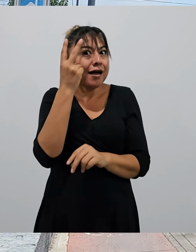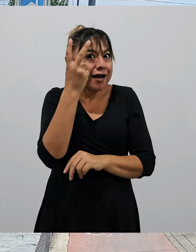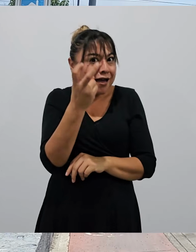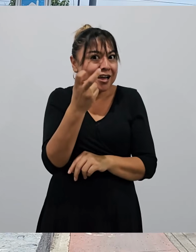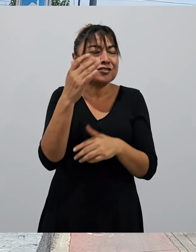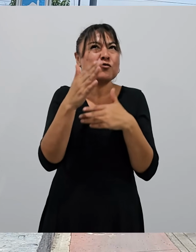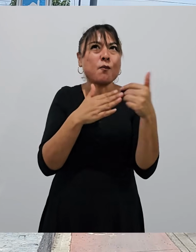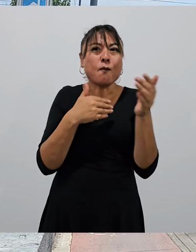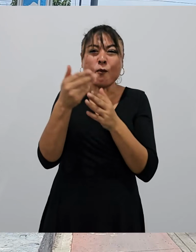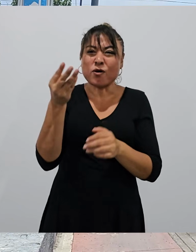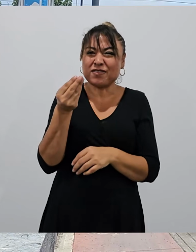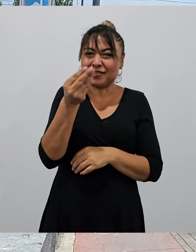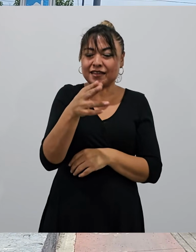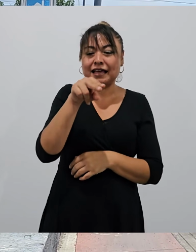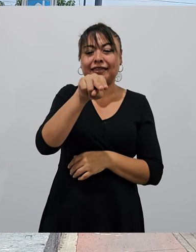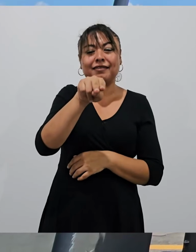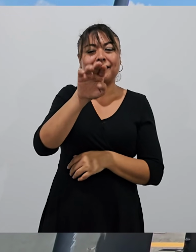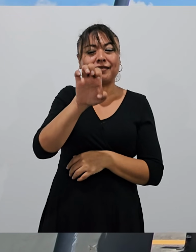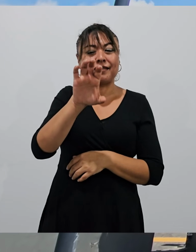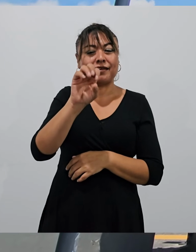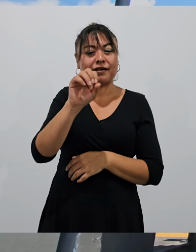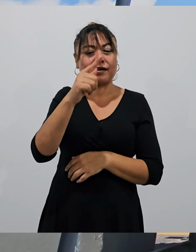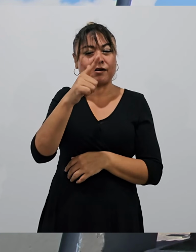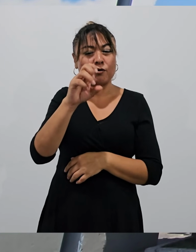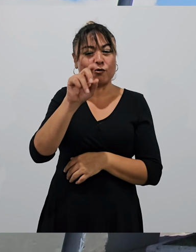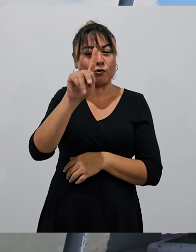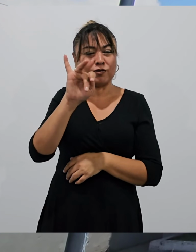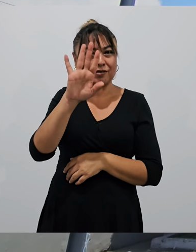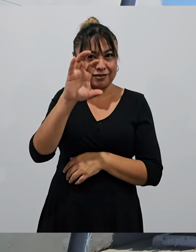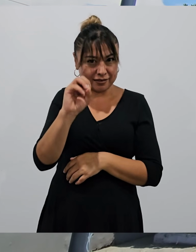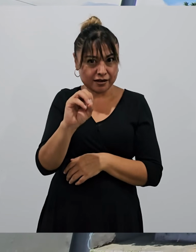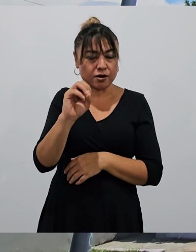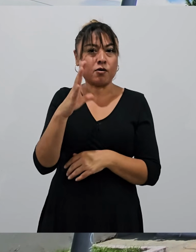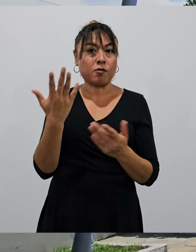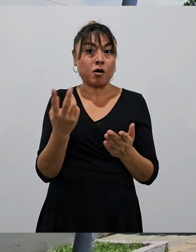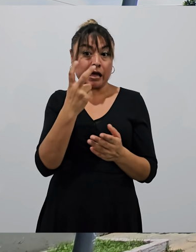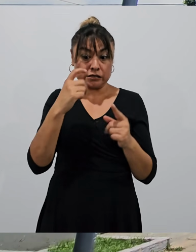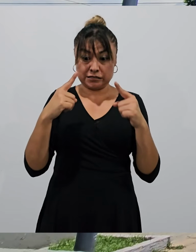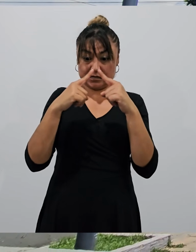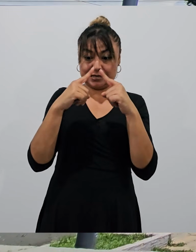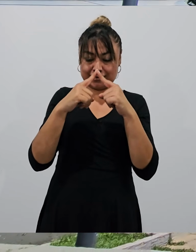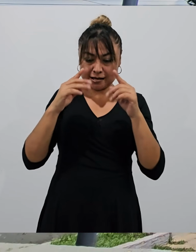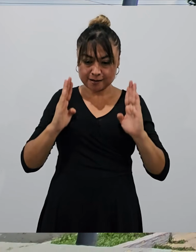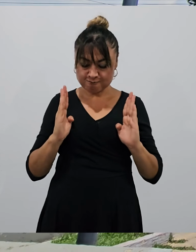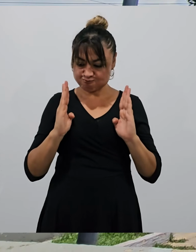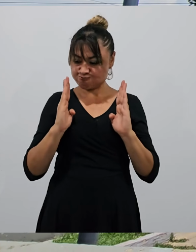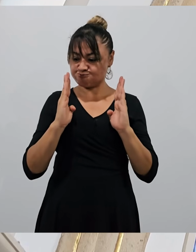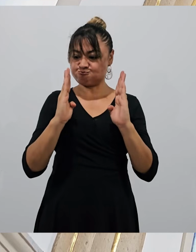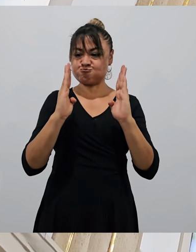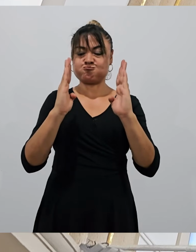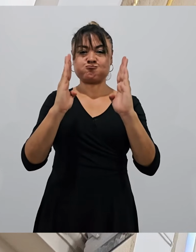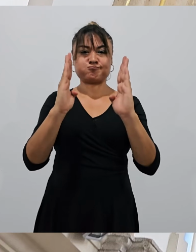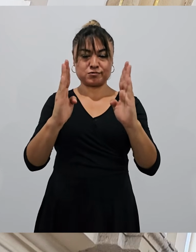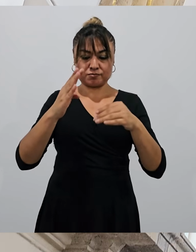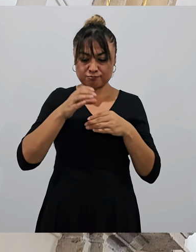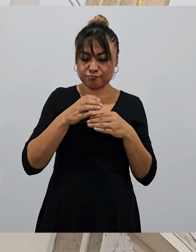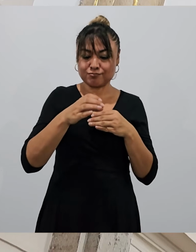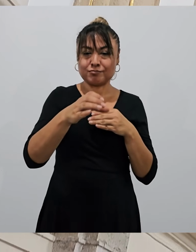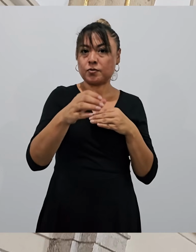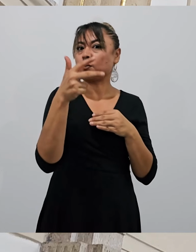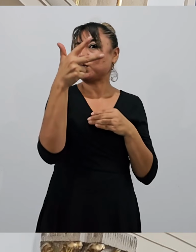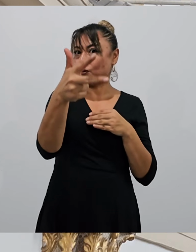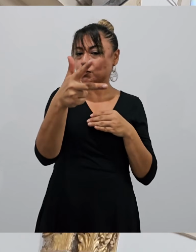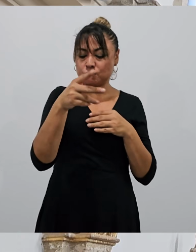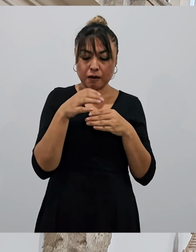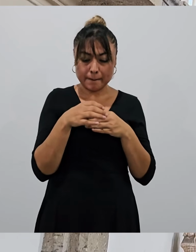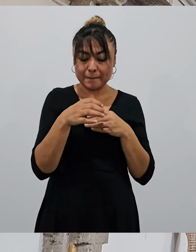como neogótico. El templo es de planta rectangular y de una sola nave, la cual se divide en 8 tramos, de los cuales 7 se resolvieron con bóvedas